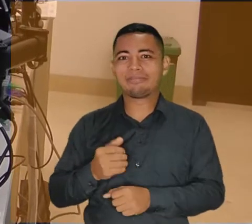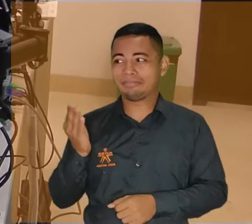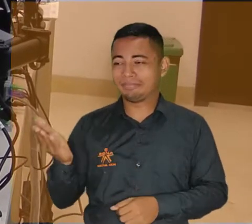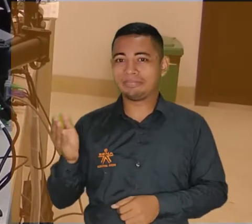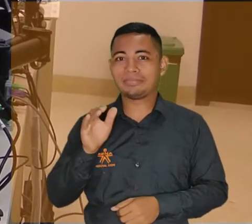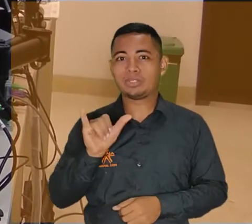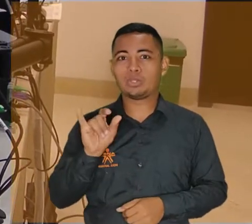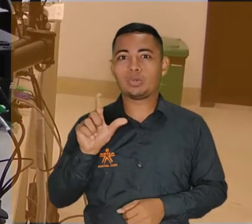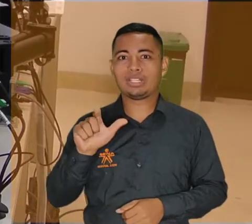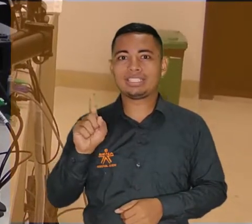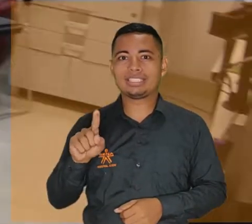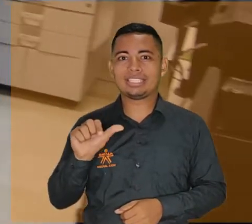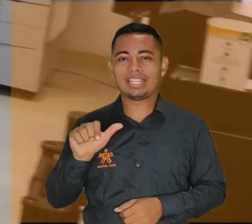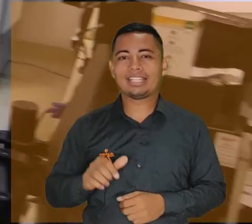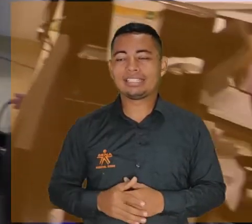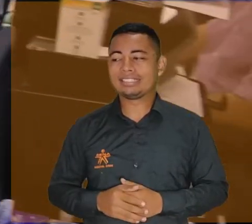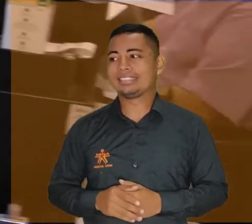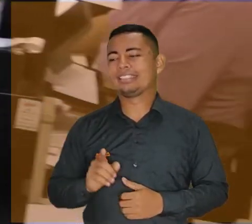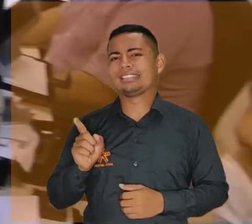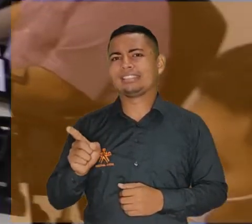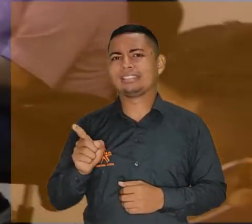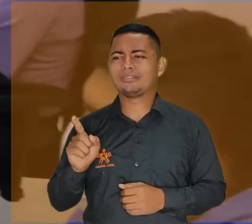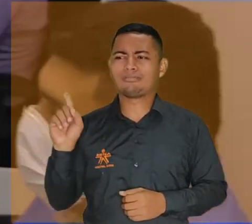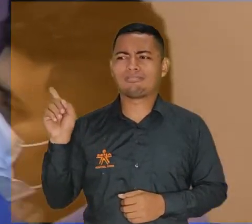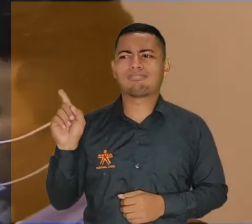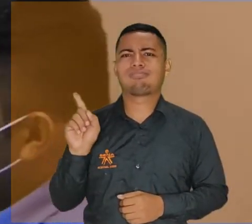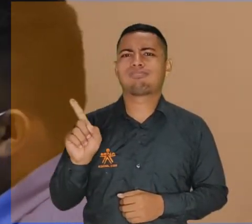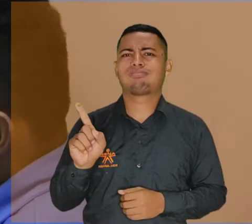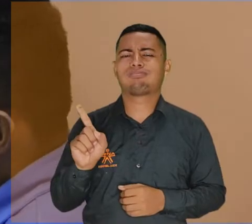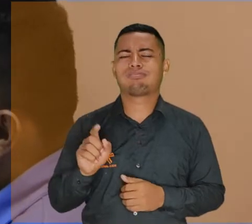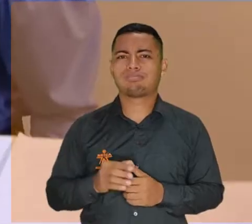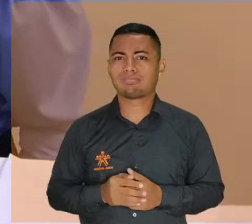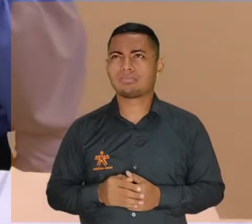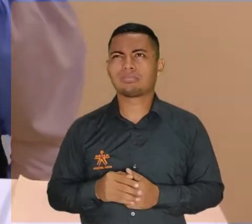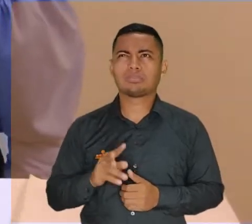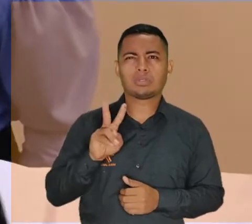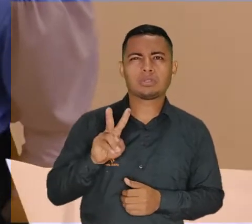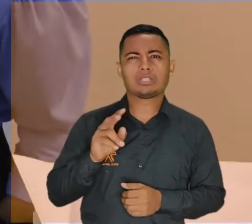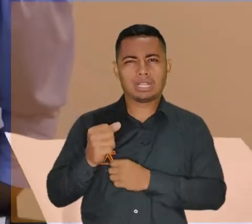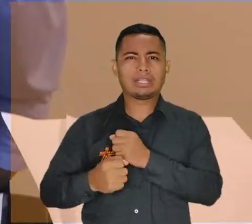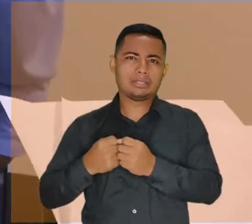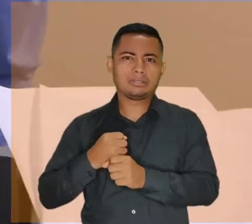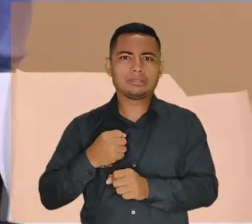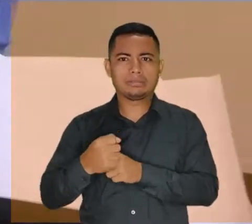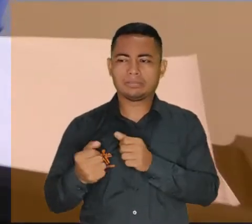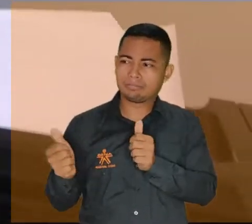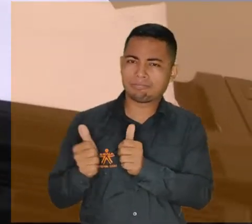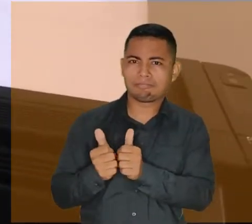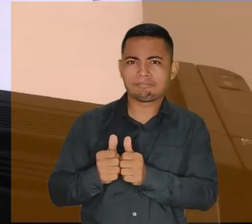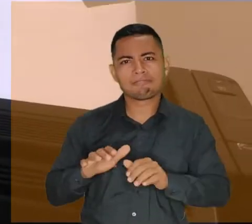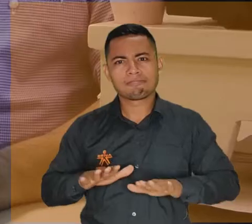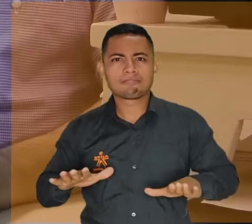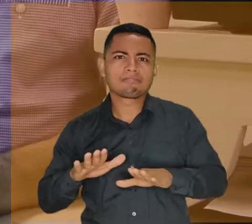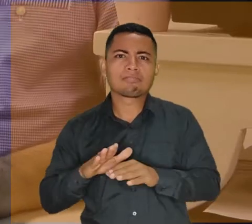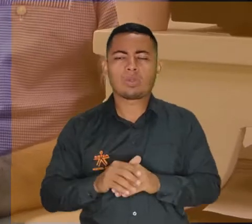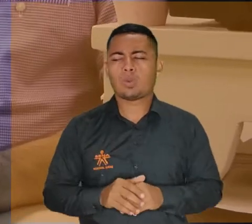Yulitza Castillo, la cual desde hace un poco más de 2 años que nos acompaña en el